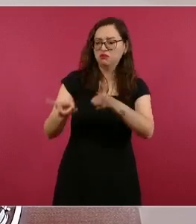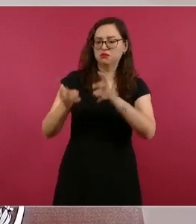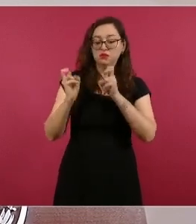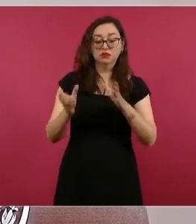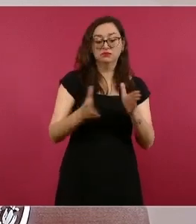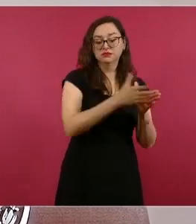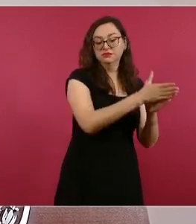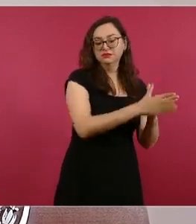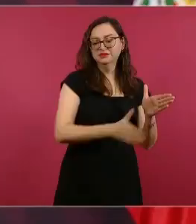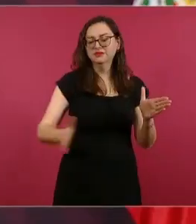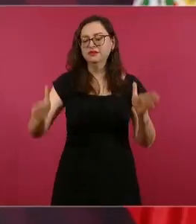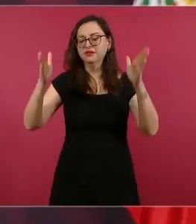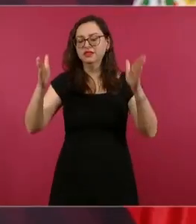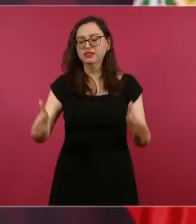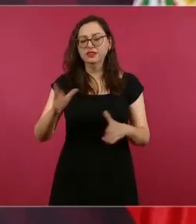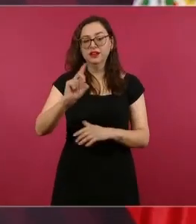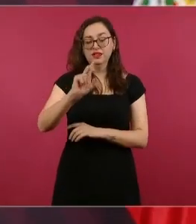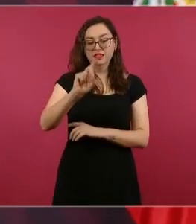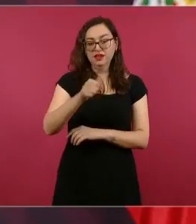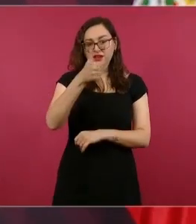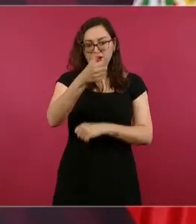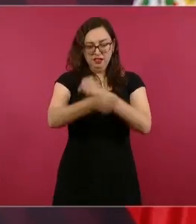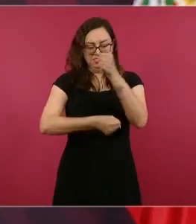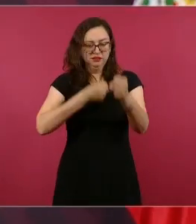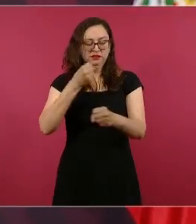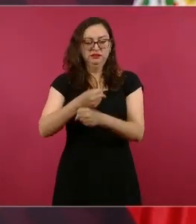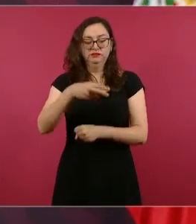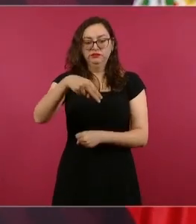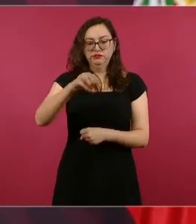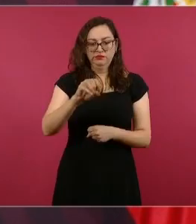en 36 años.